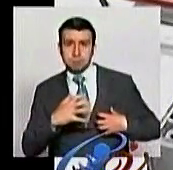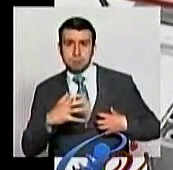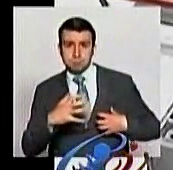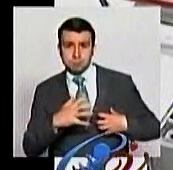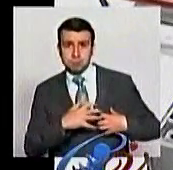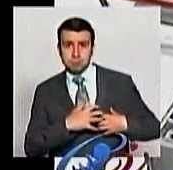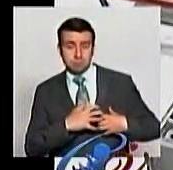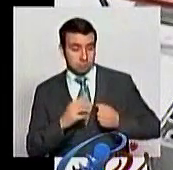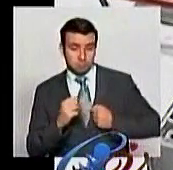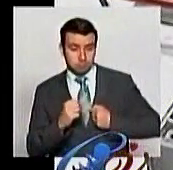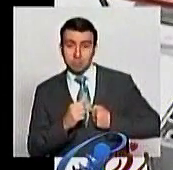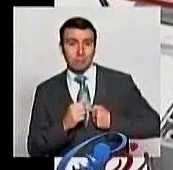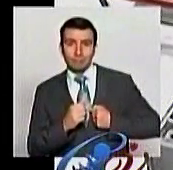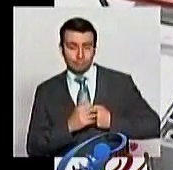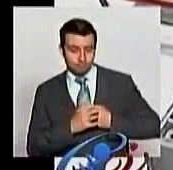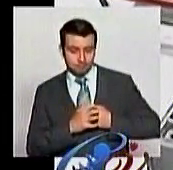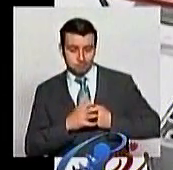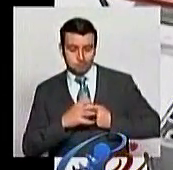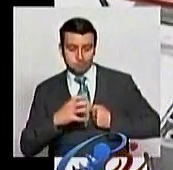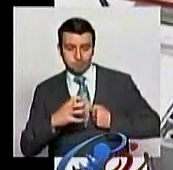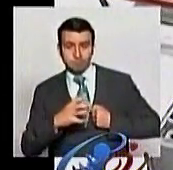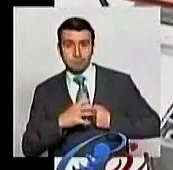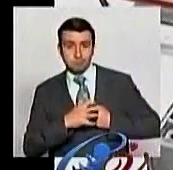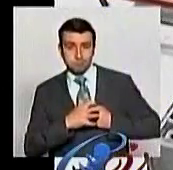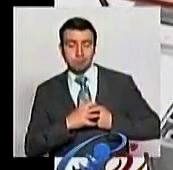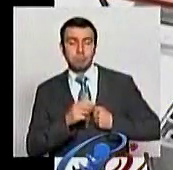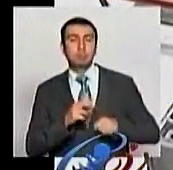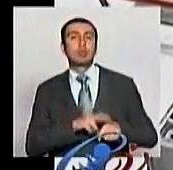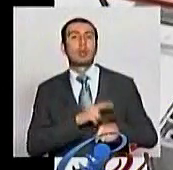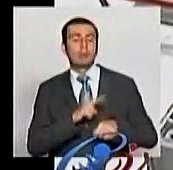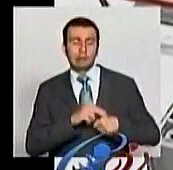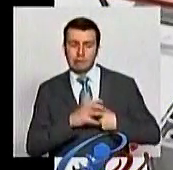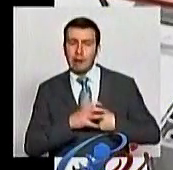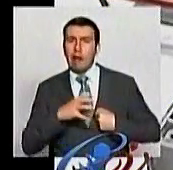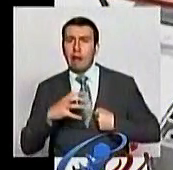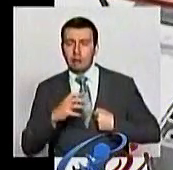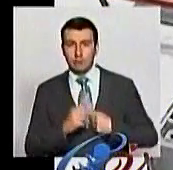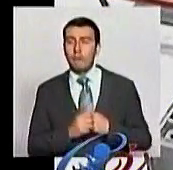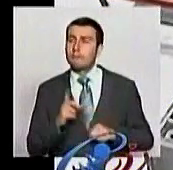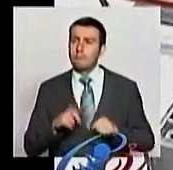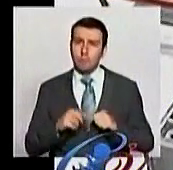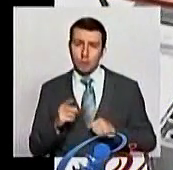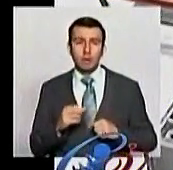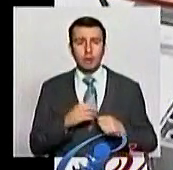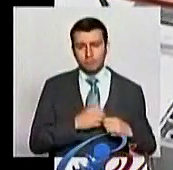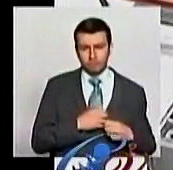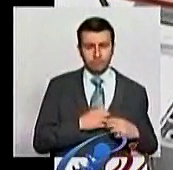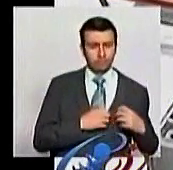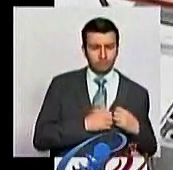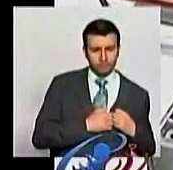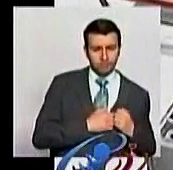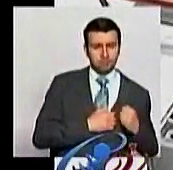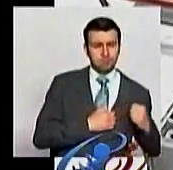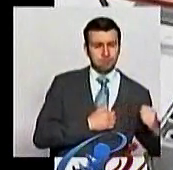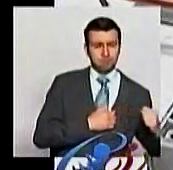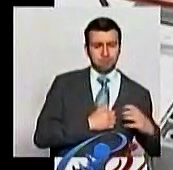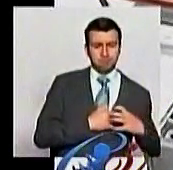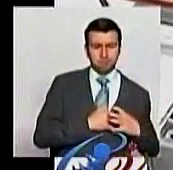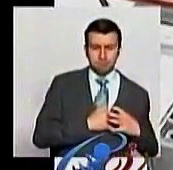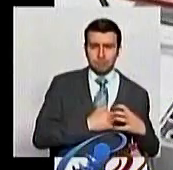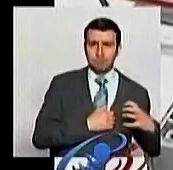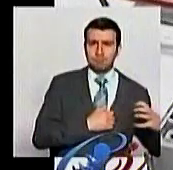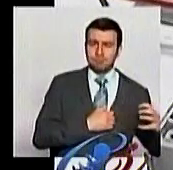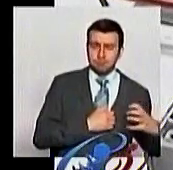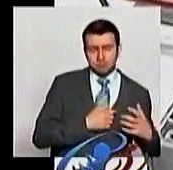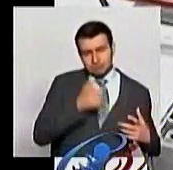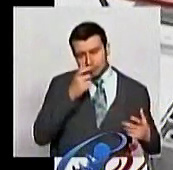es diferente al paciente que llega con el corazón aumentado pero del lado izquierdo, ¿cierto? Porque en este caso la